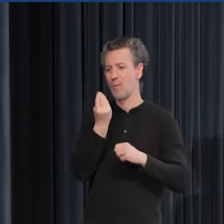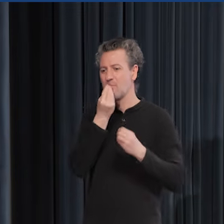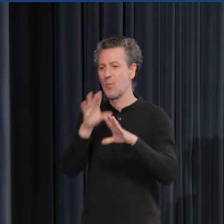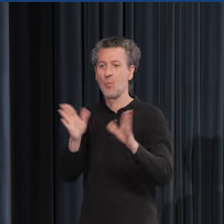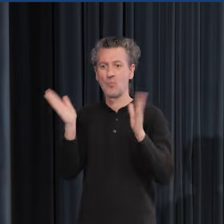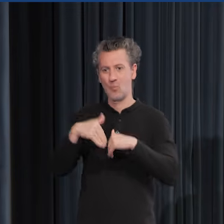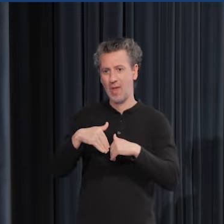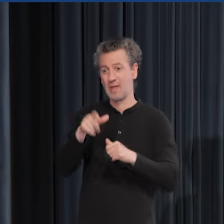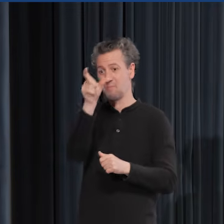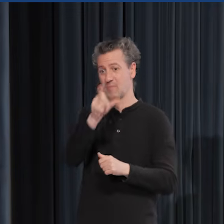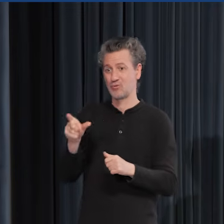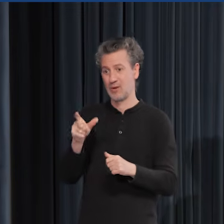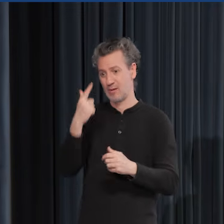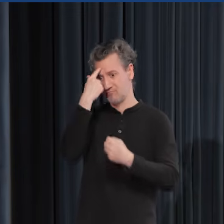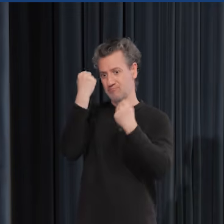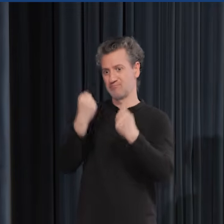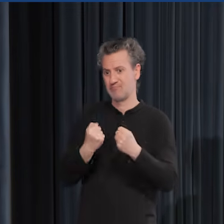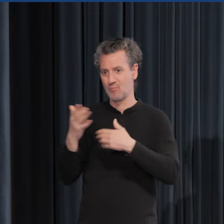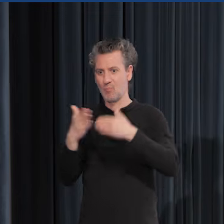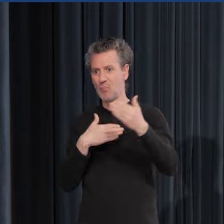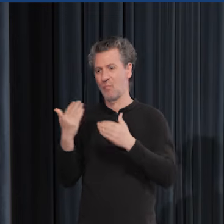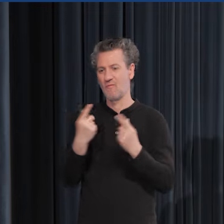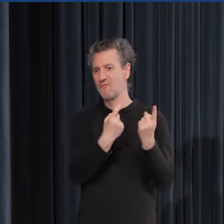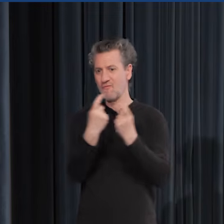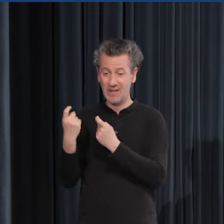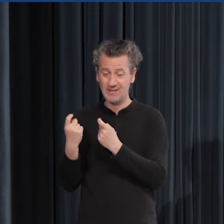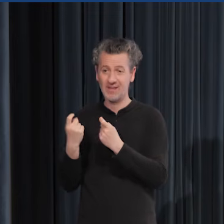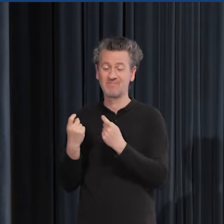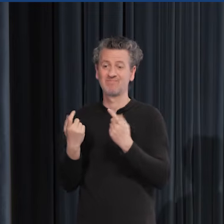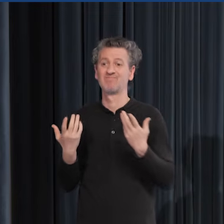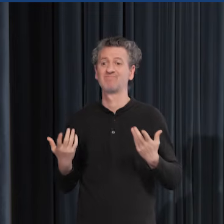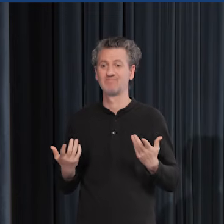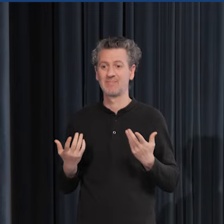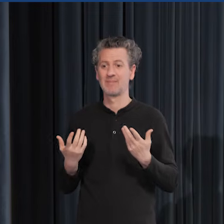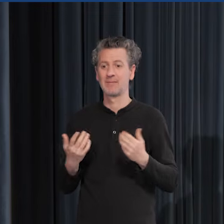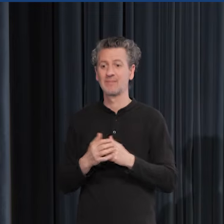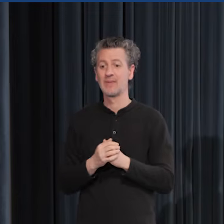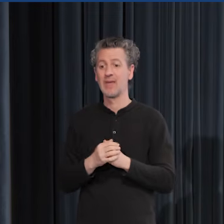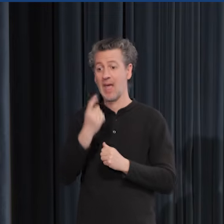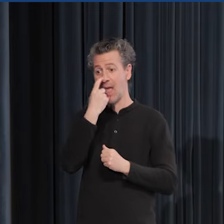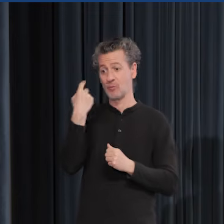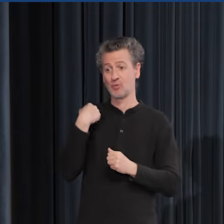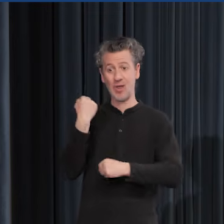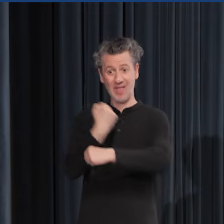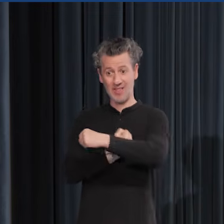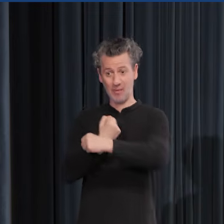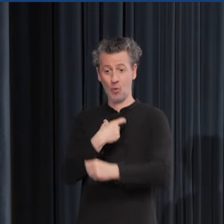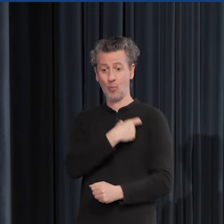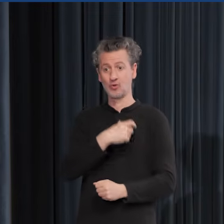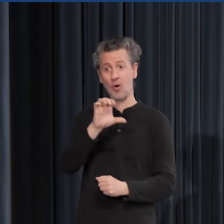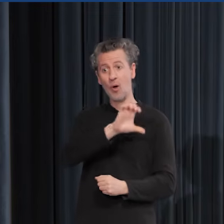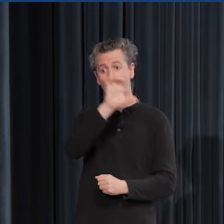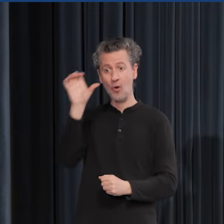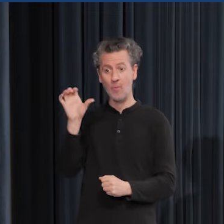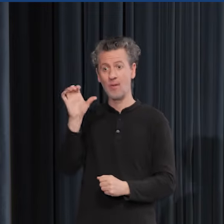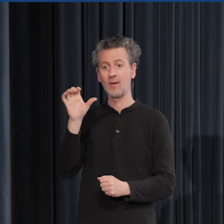obra cualificada, pues es lo que ha hecho que en diciembre del año pasado la Comisión Europea adoptara